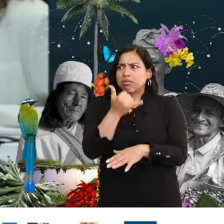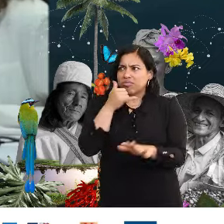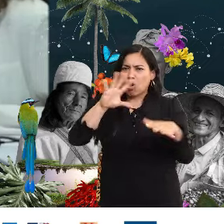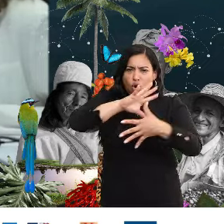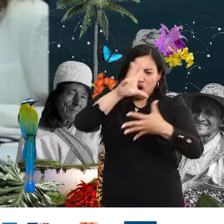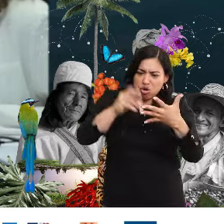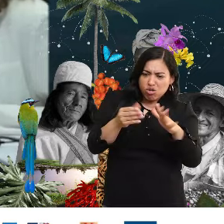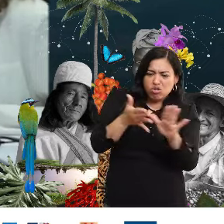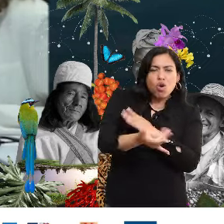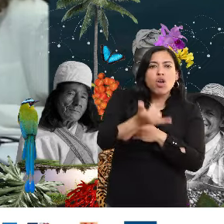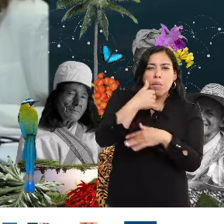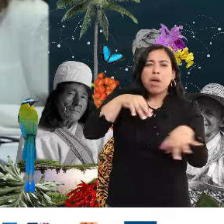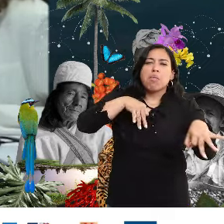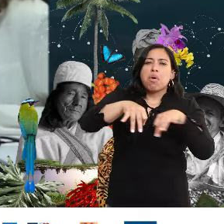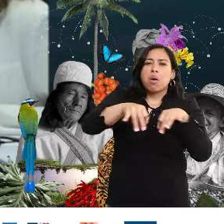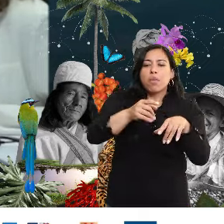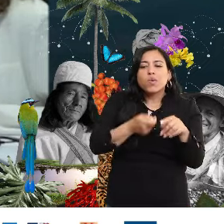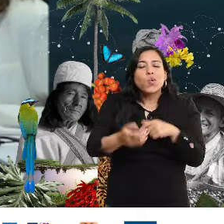COP16.